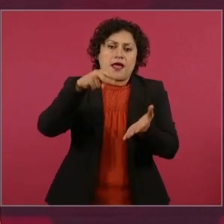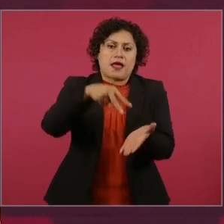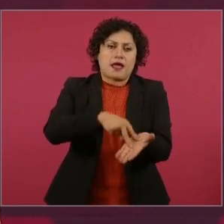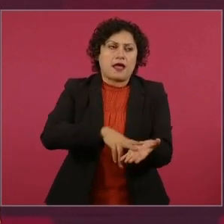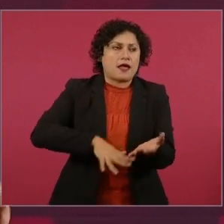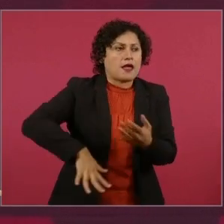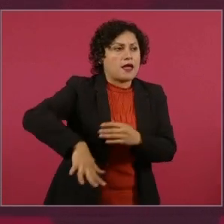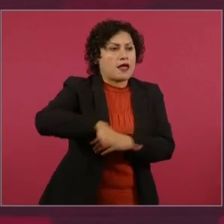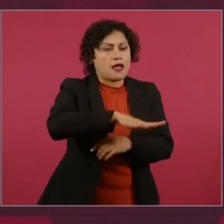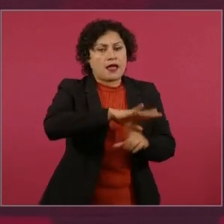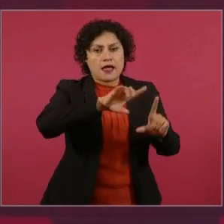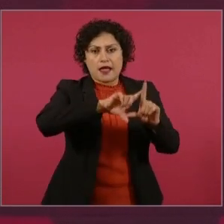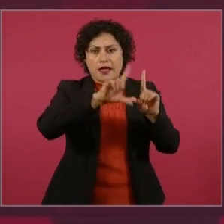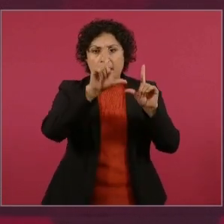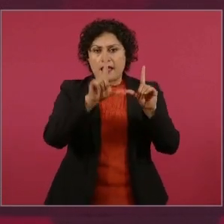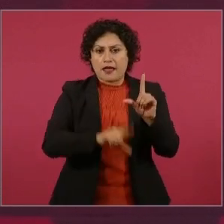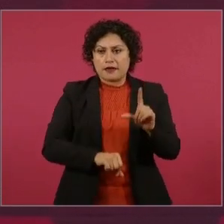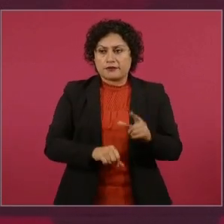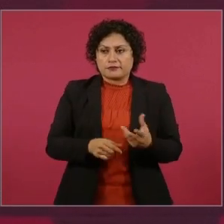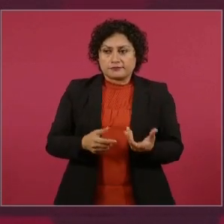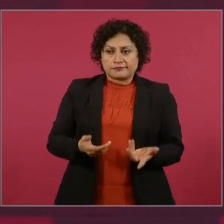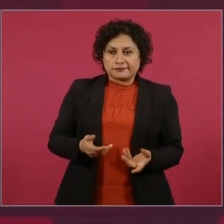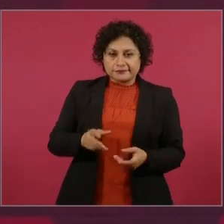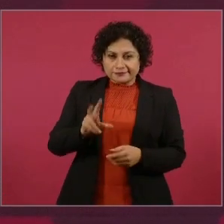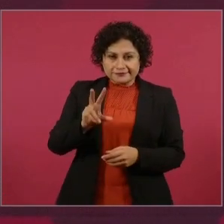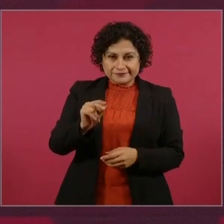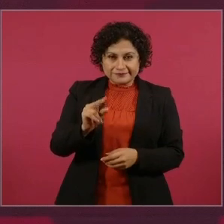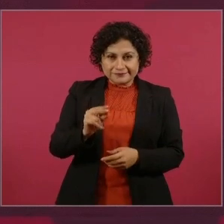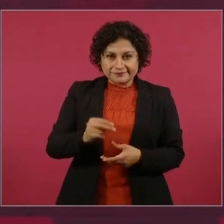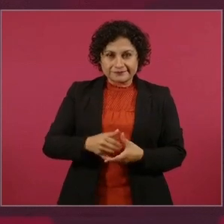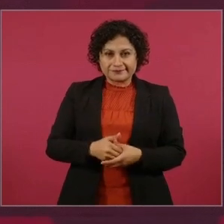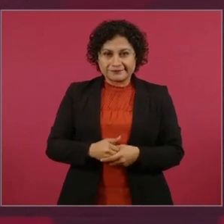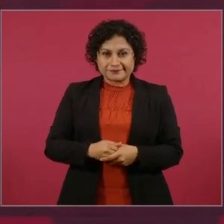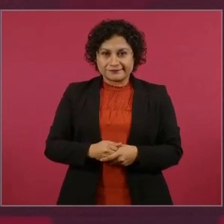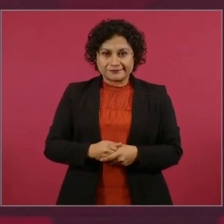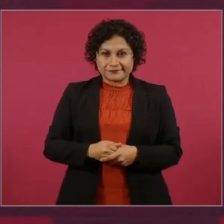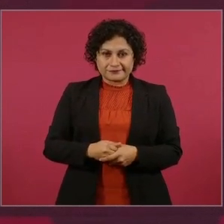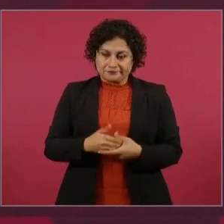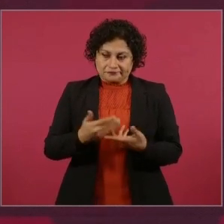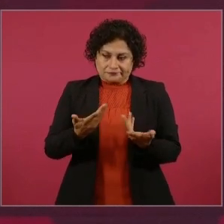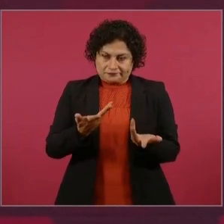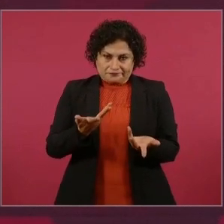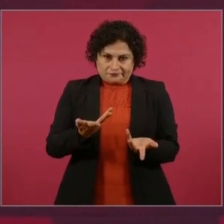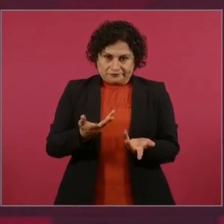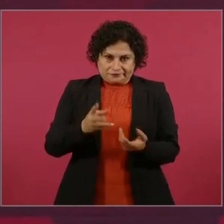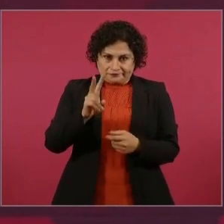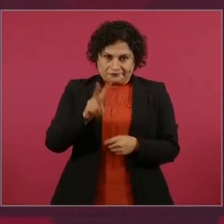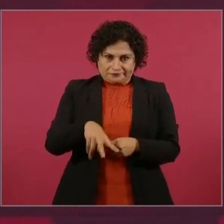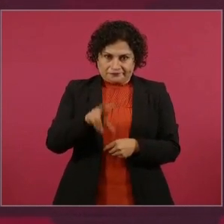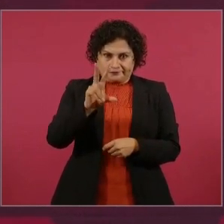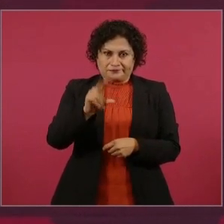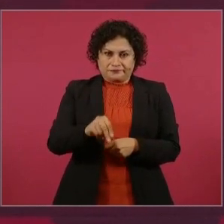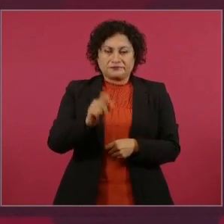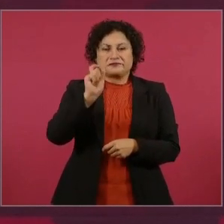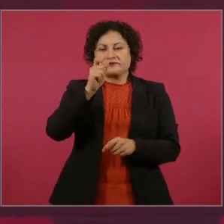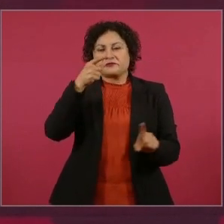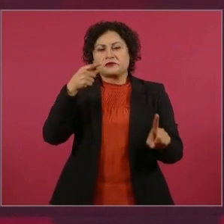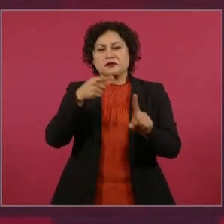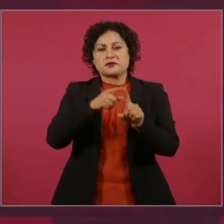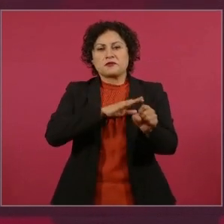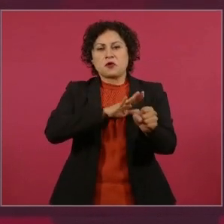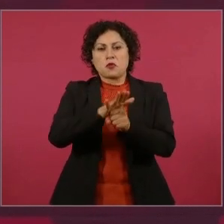país pues no lo que se está haciendo es garantizar la seguridad